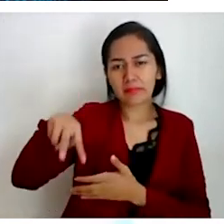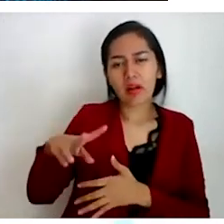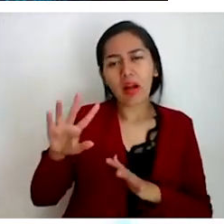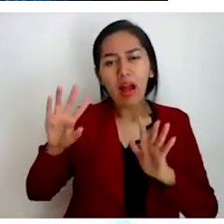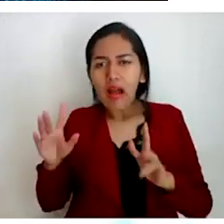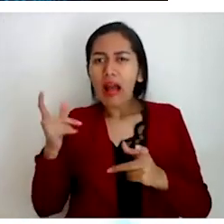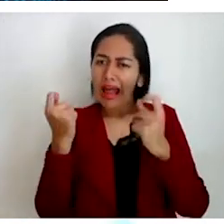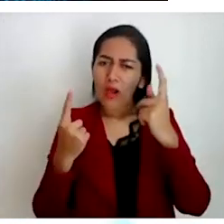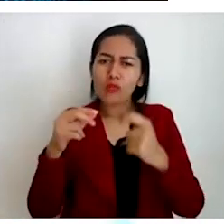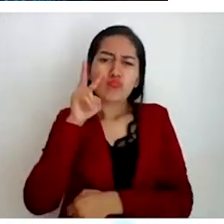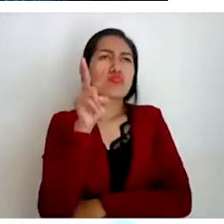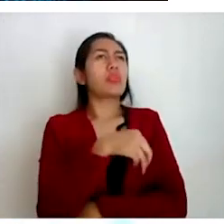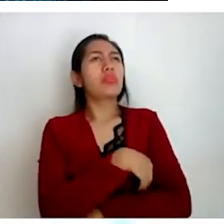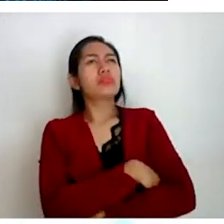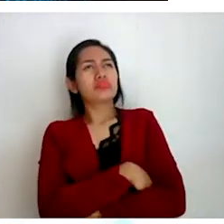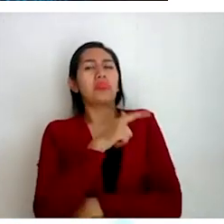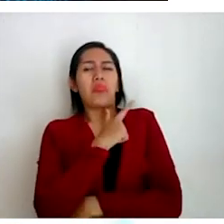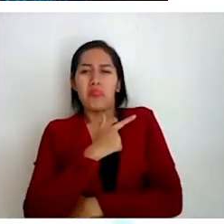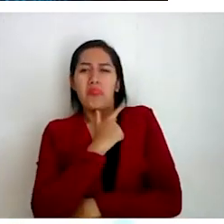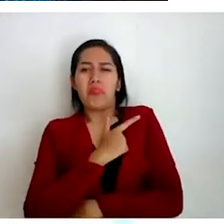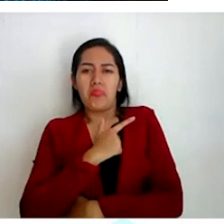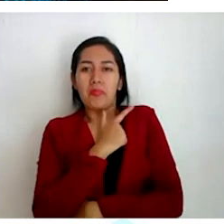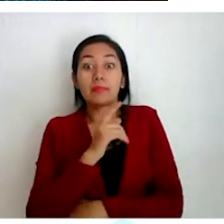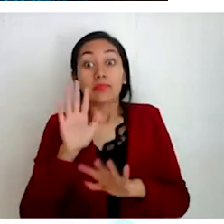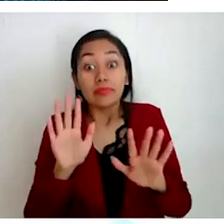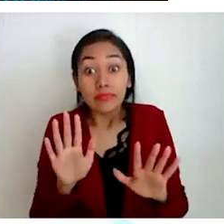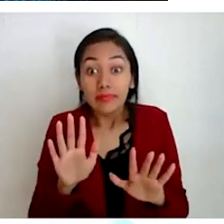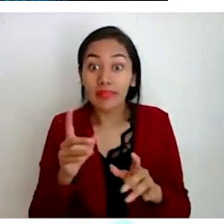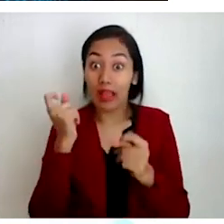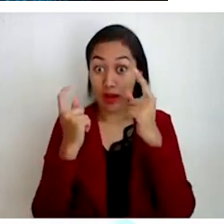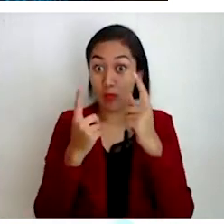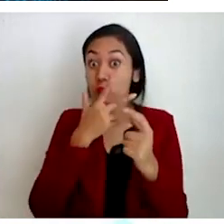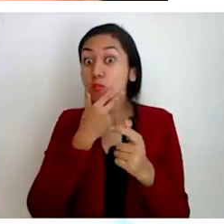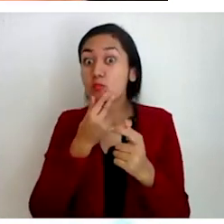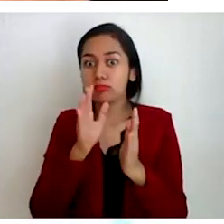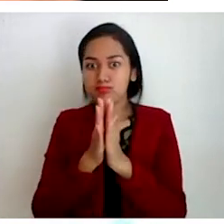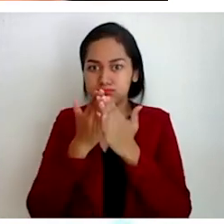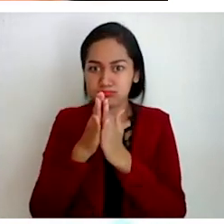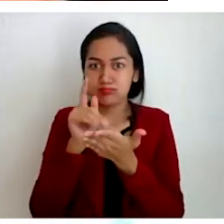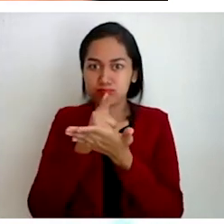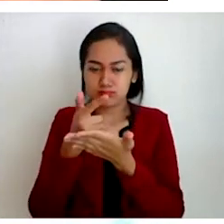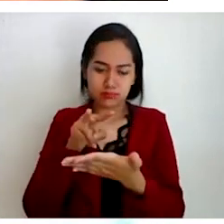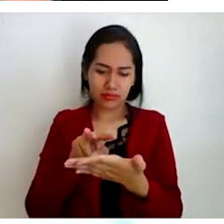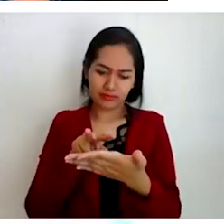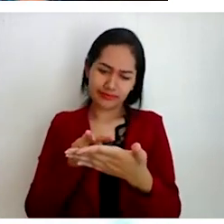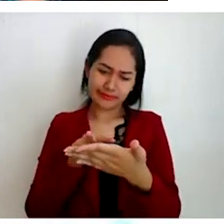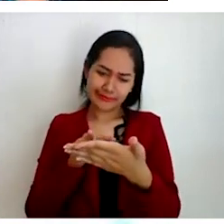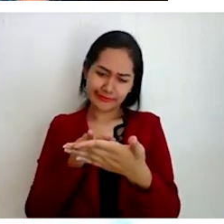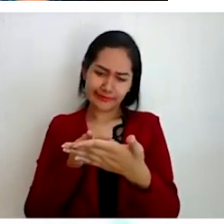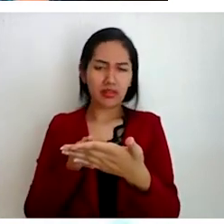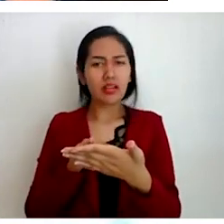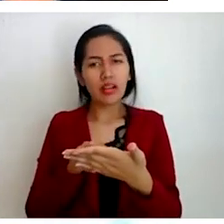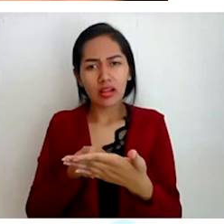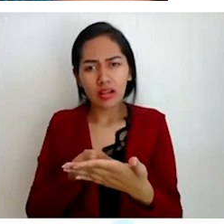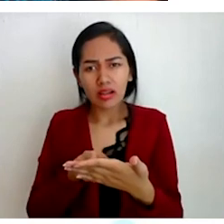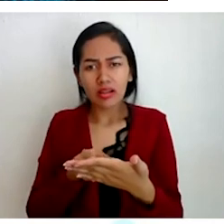Lo que decía Borges para la literatura, si tú estás con un libro en las manos y te parece aburrido y pues por